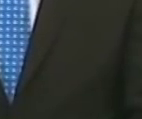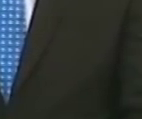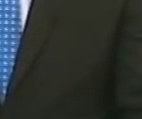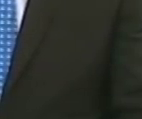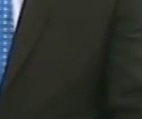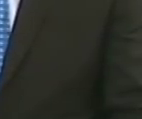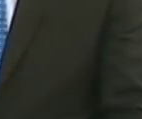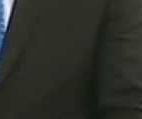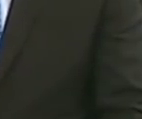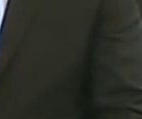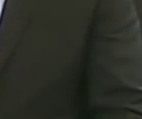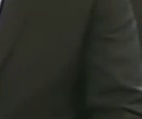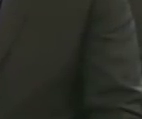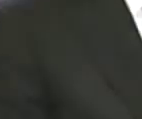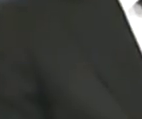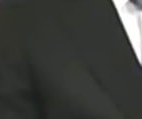CENIAT,